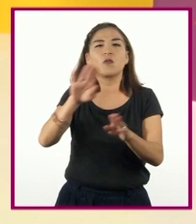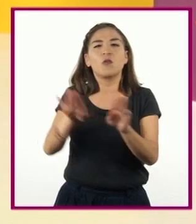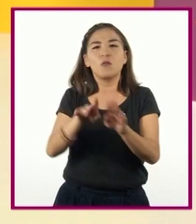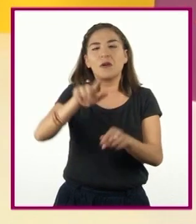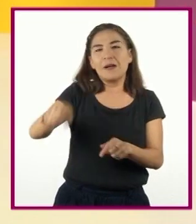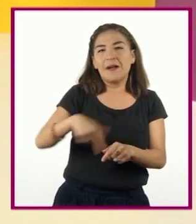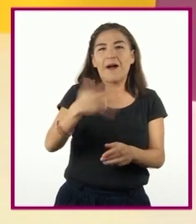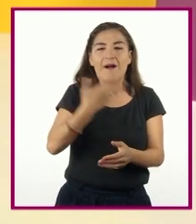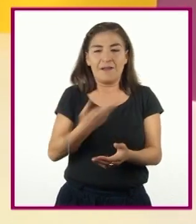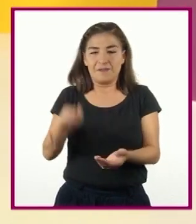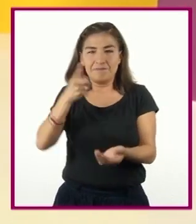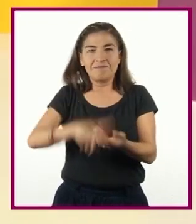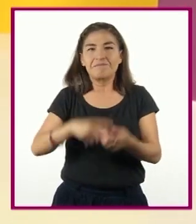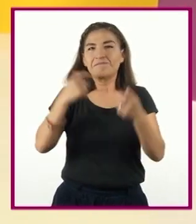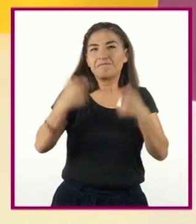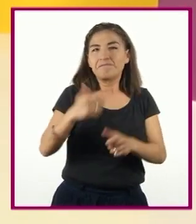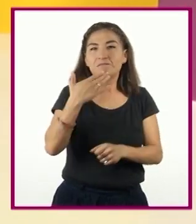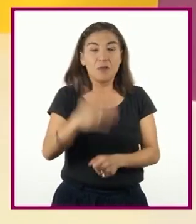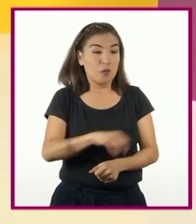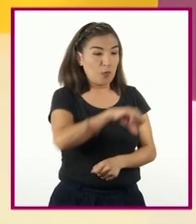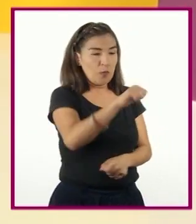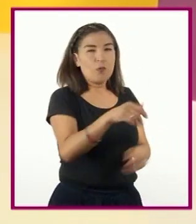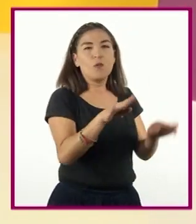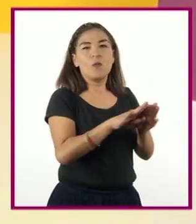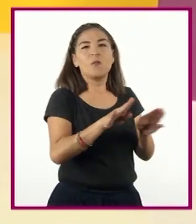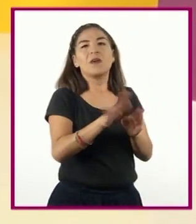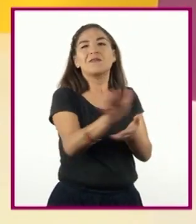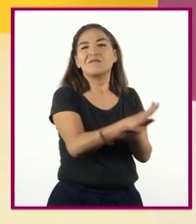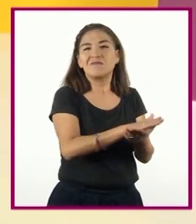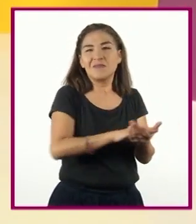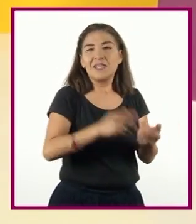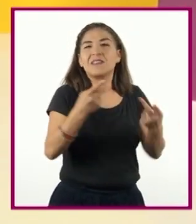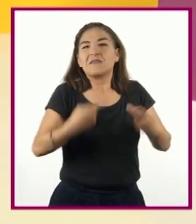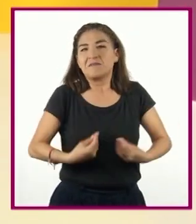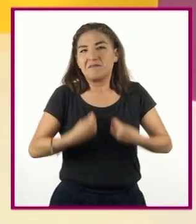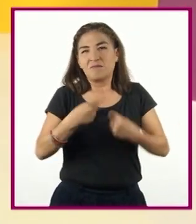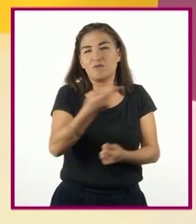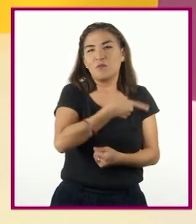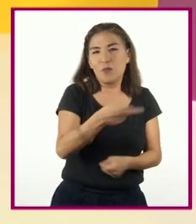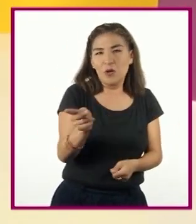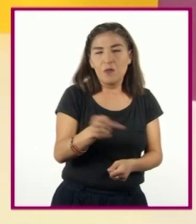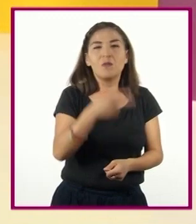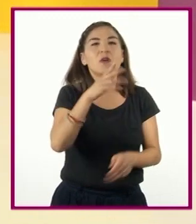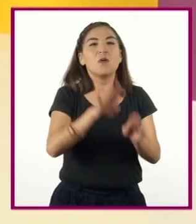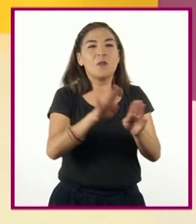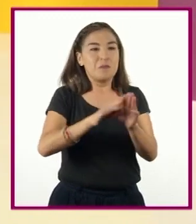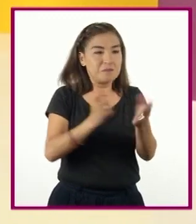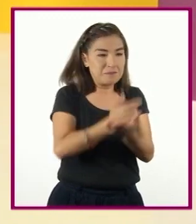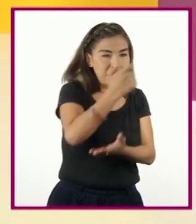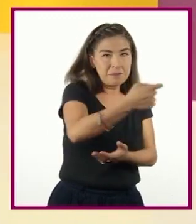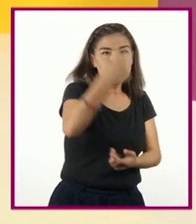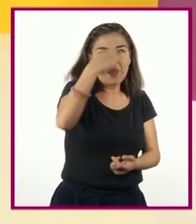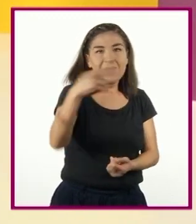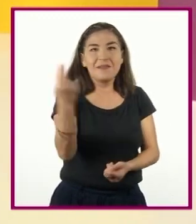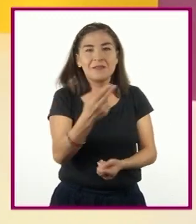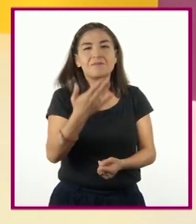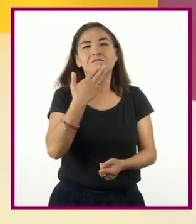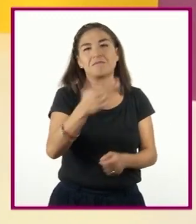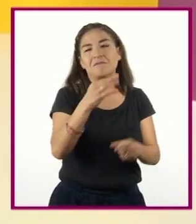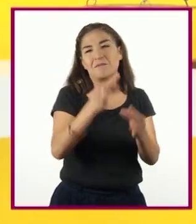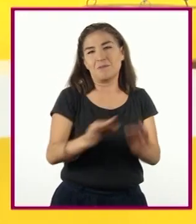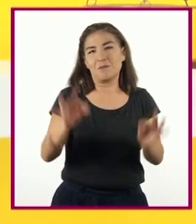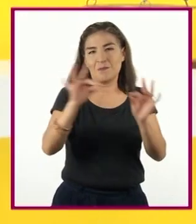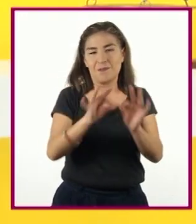de la riqueza respecto a las personas que viven en situación de pobreza y no logran cubrir sus necesidades más